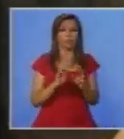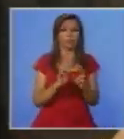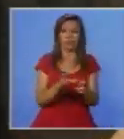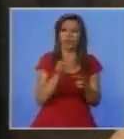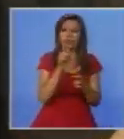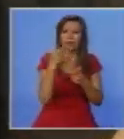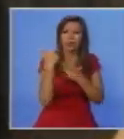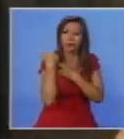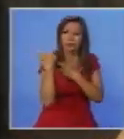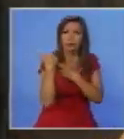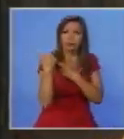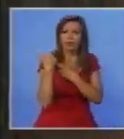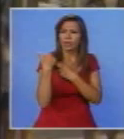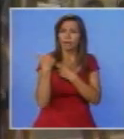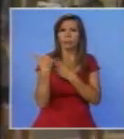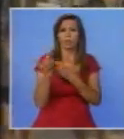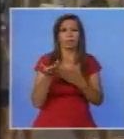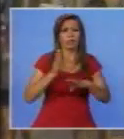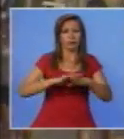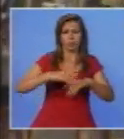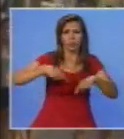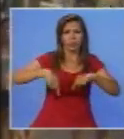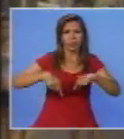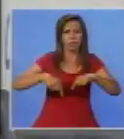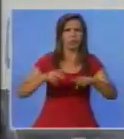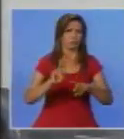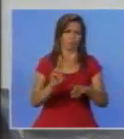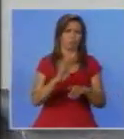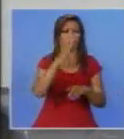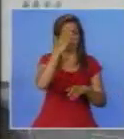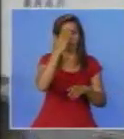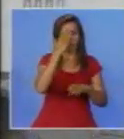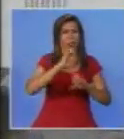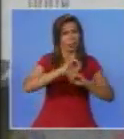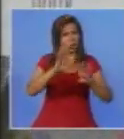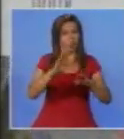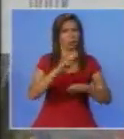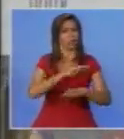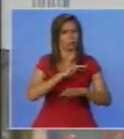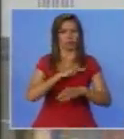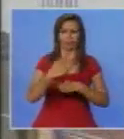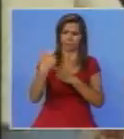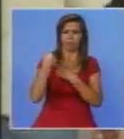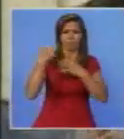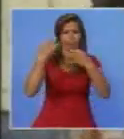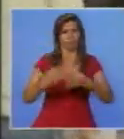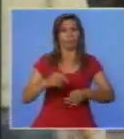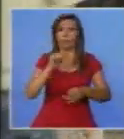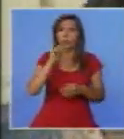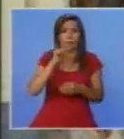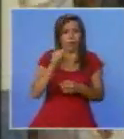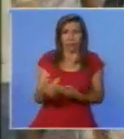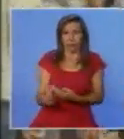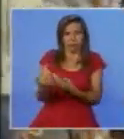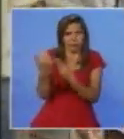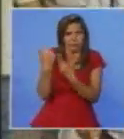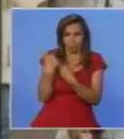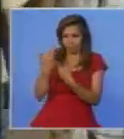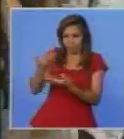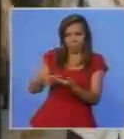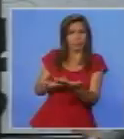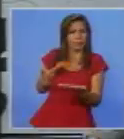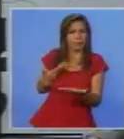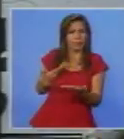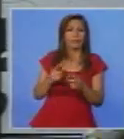de las competencias. Saben que es su responsabilidad asumirlas, pero insiste en que aún no las tienen. Lo que se consultará a la ciudadanía